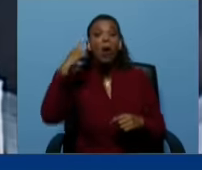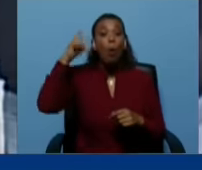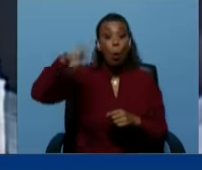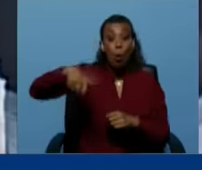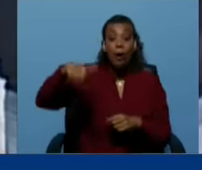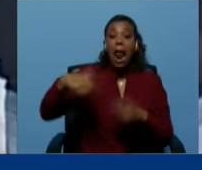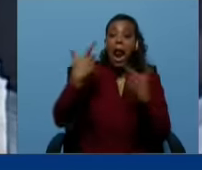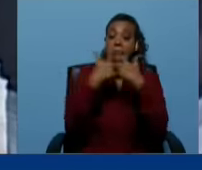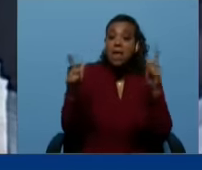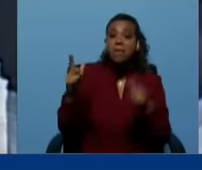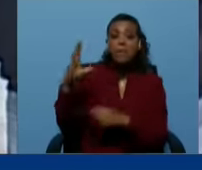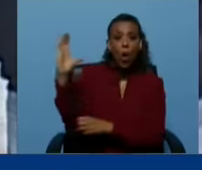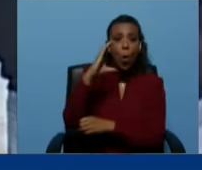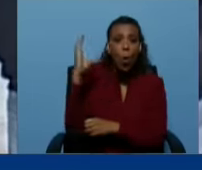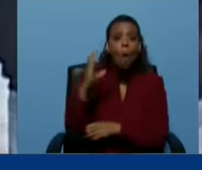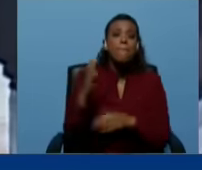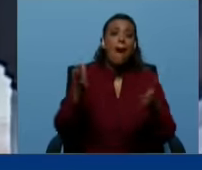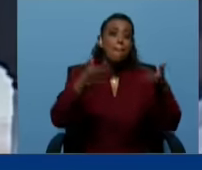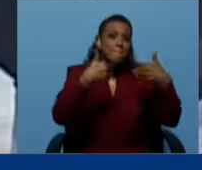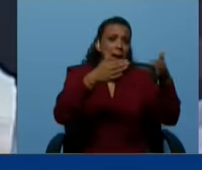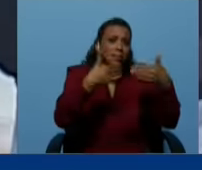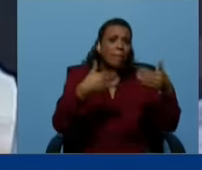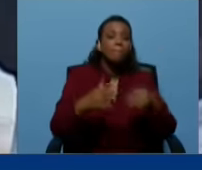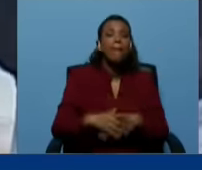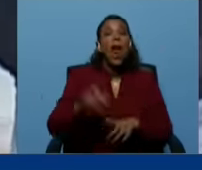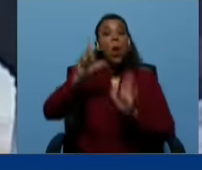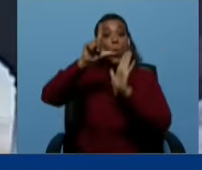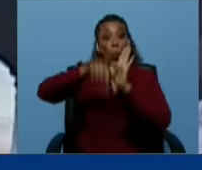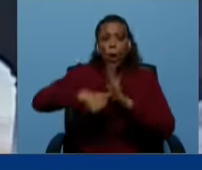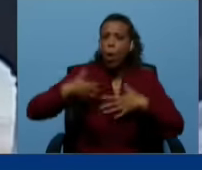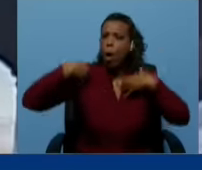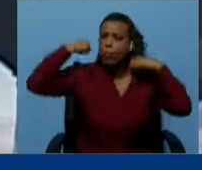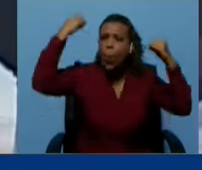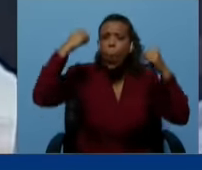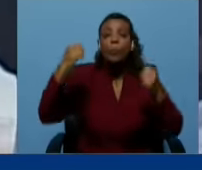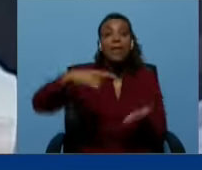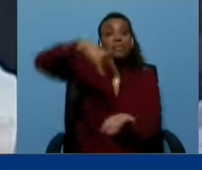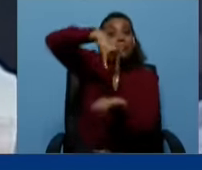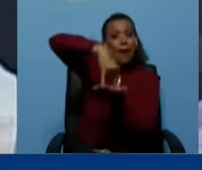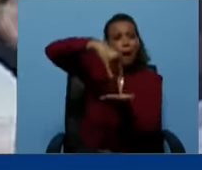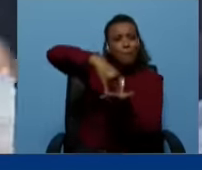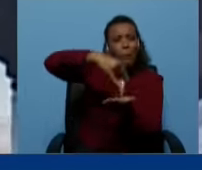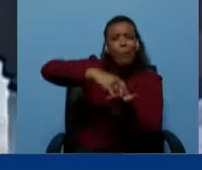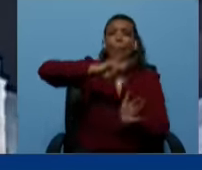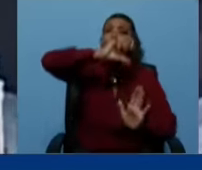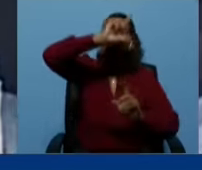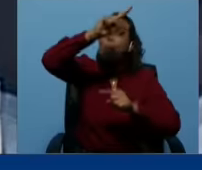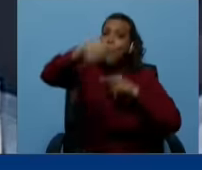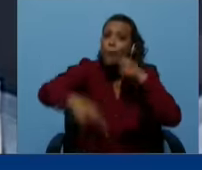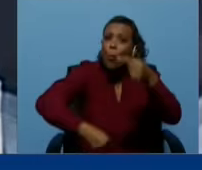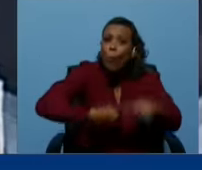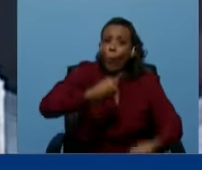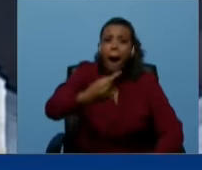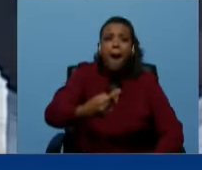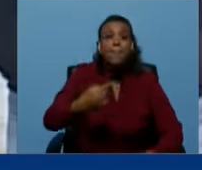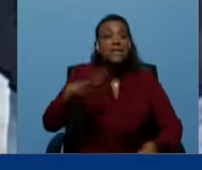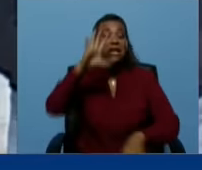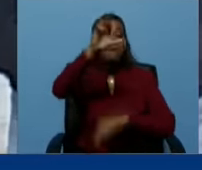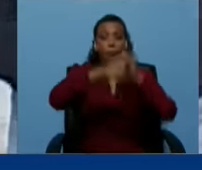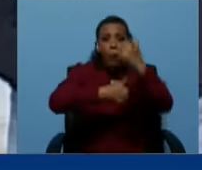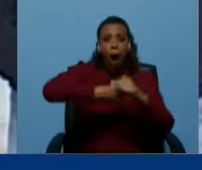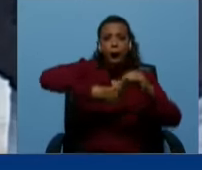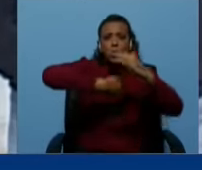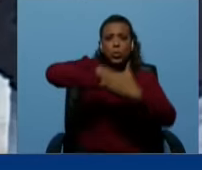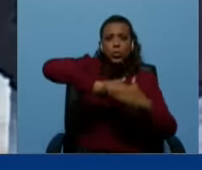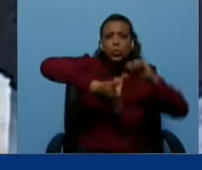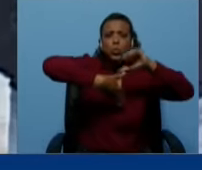Panamá. Luego de la gloria de Carabobo, se fue al sur,